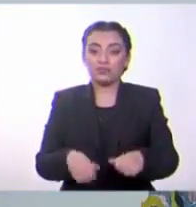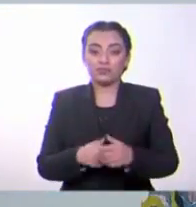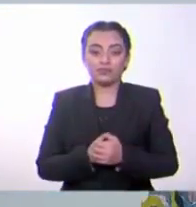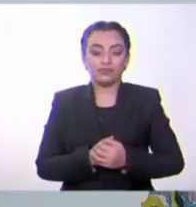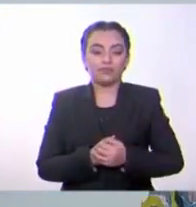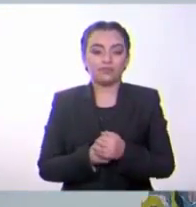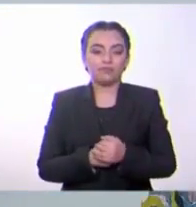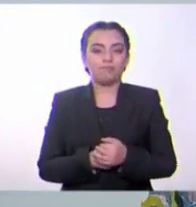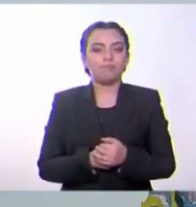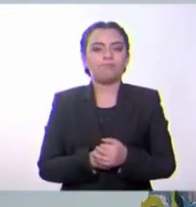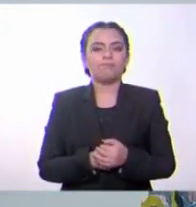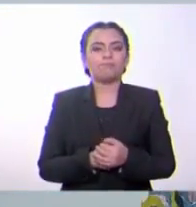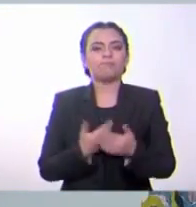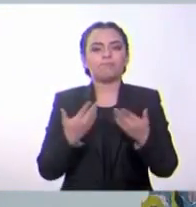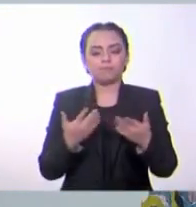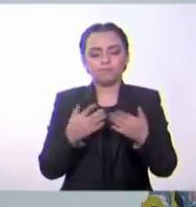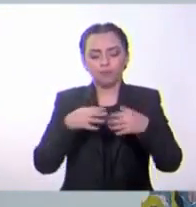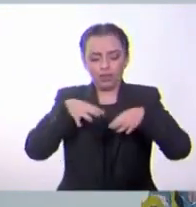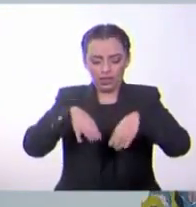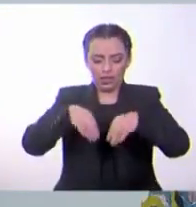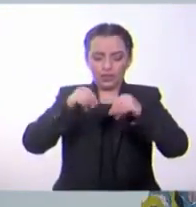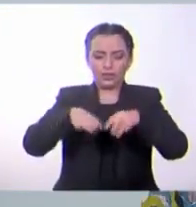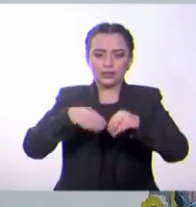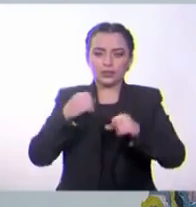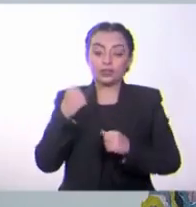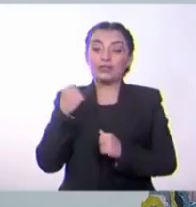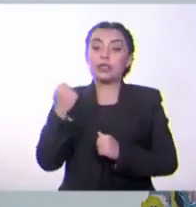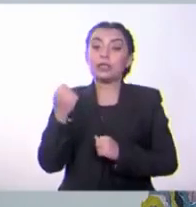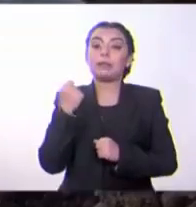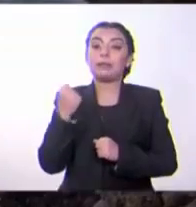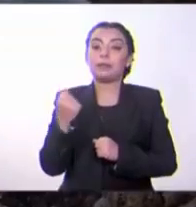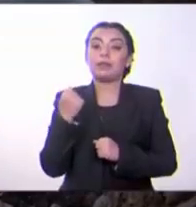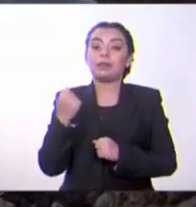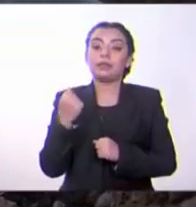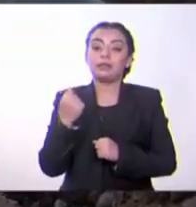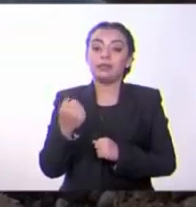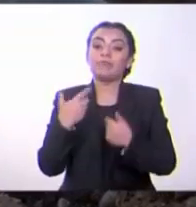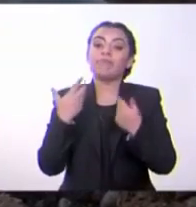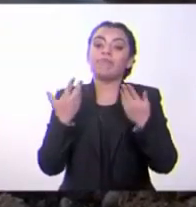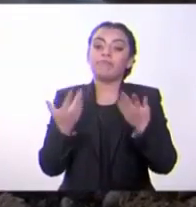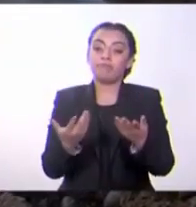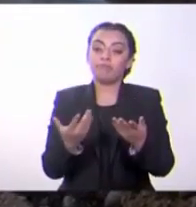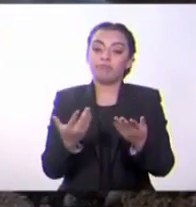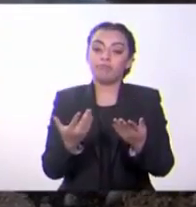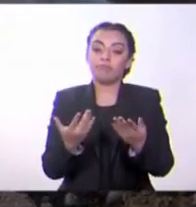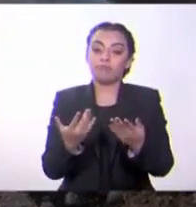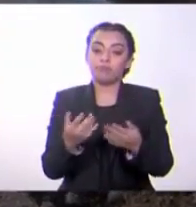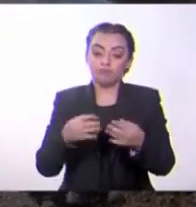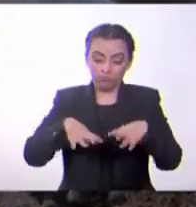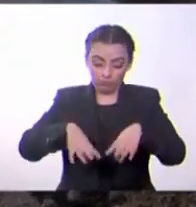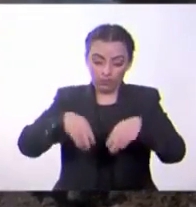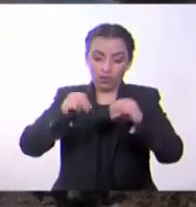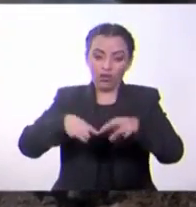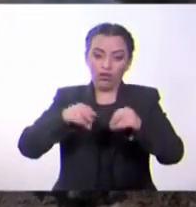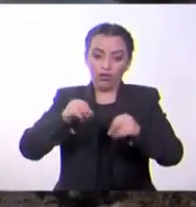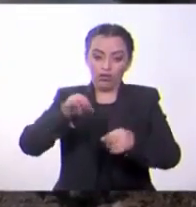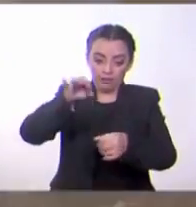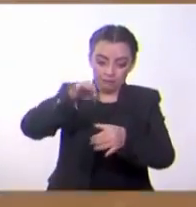La preservación del suelo es importante sobre todo en aquellos que son destinados a uso